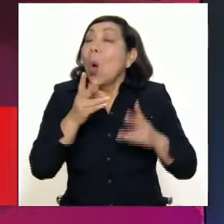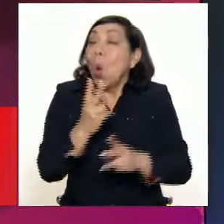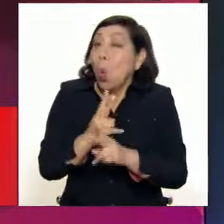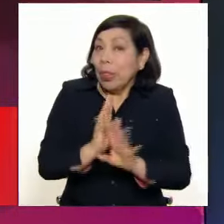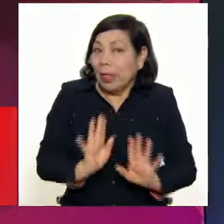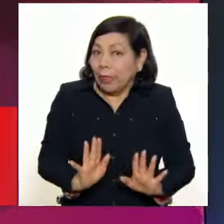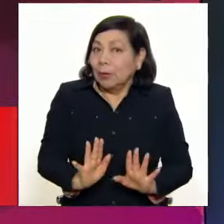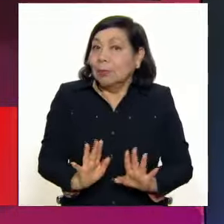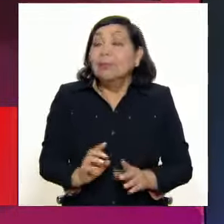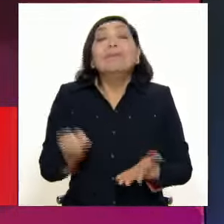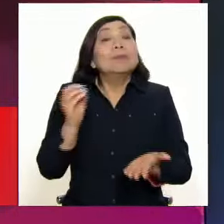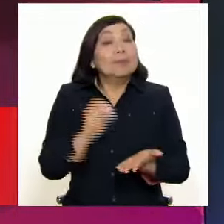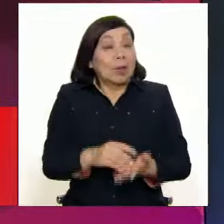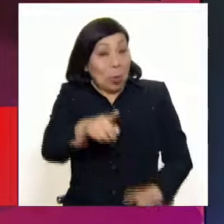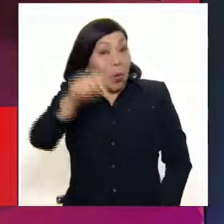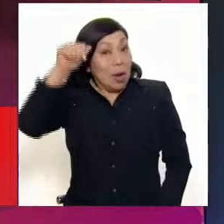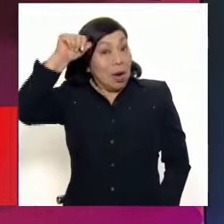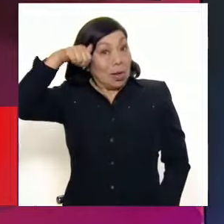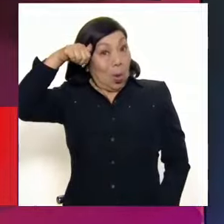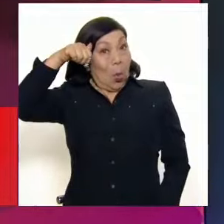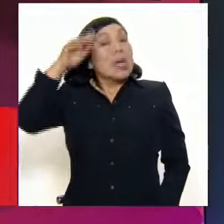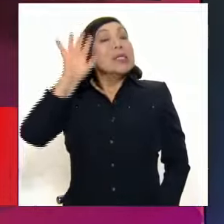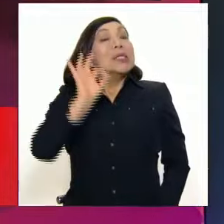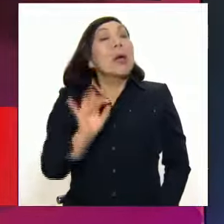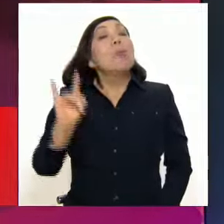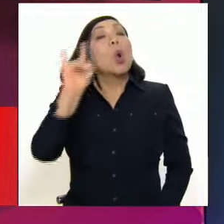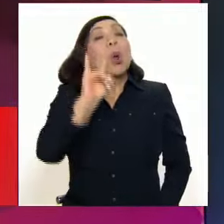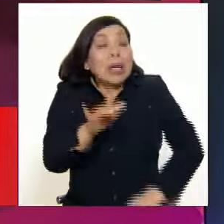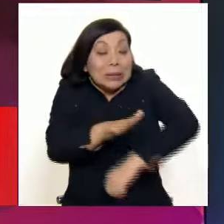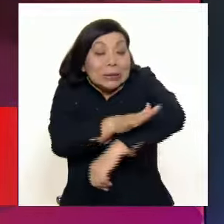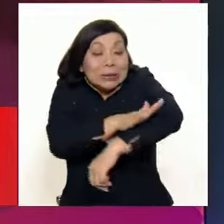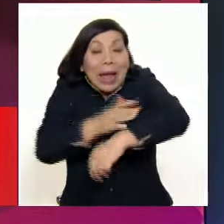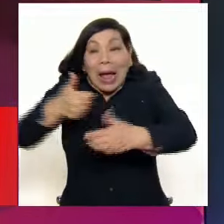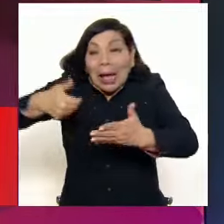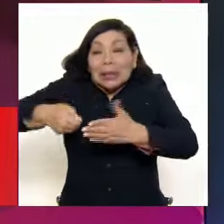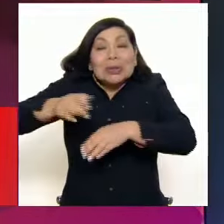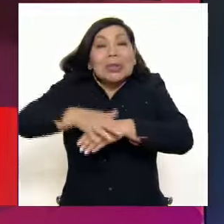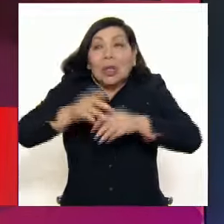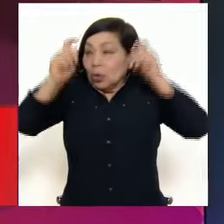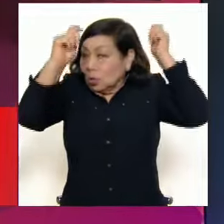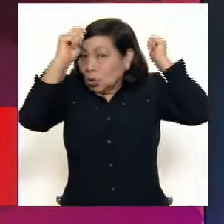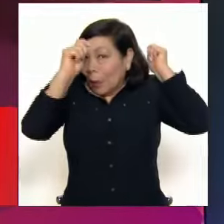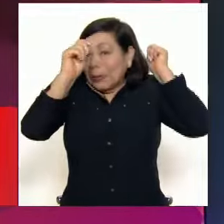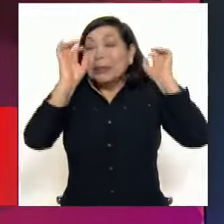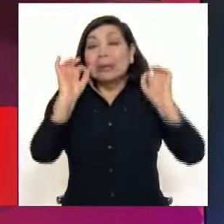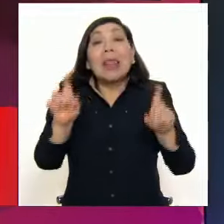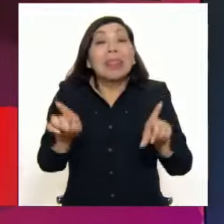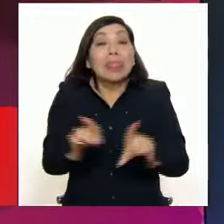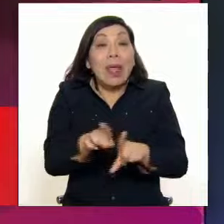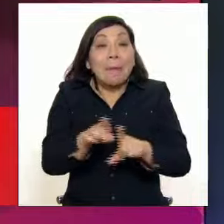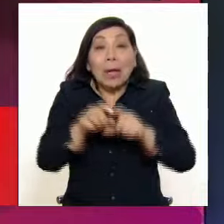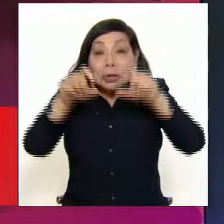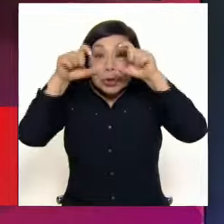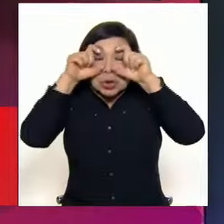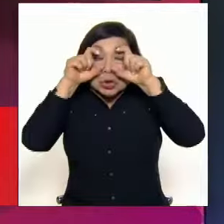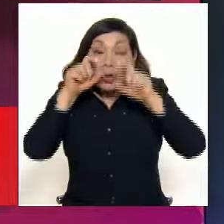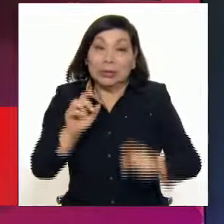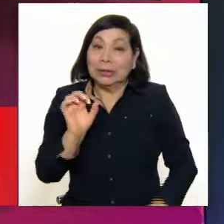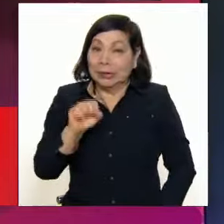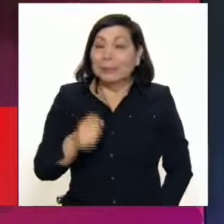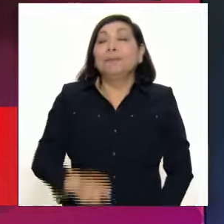vulnerables. Además, recuerda siempre utilizar protector solar, tu sombrero de ala ancha y también tus gafas de